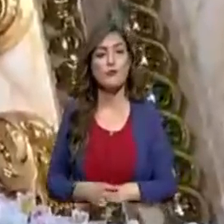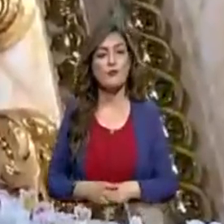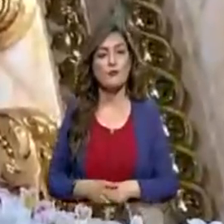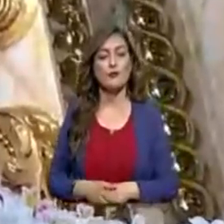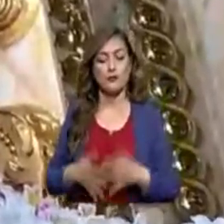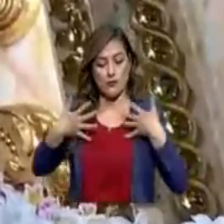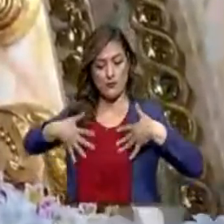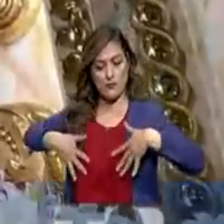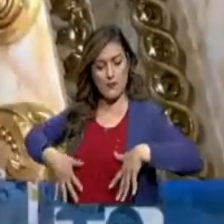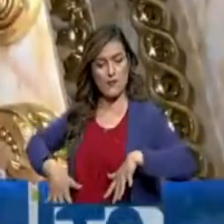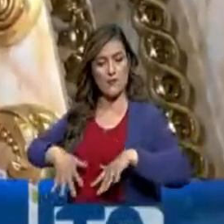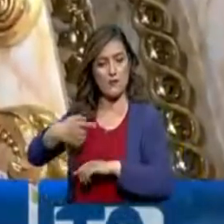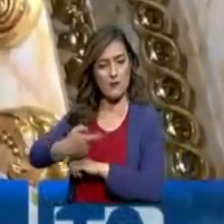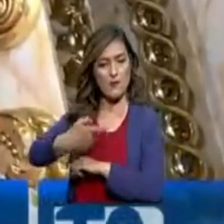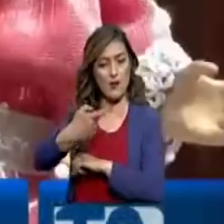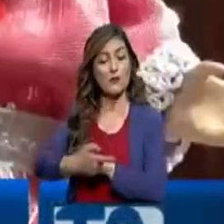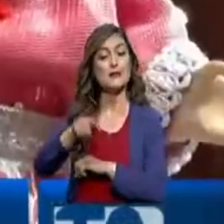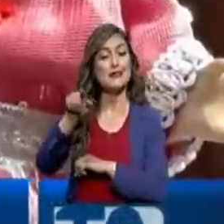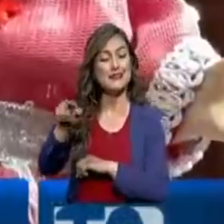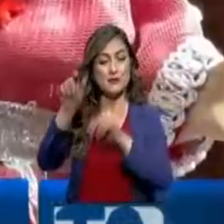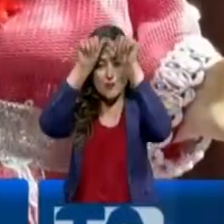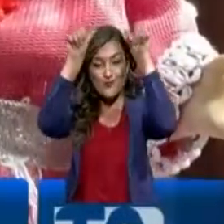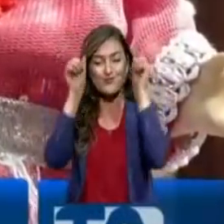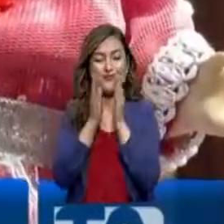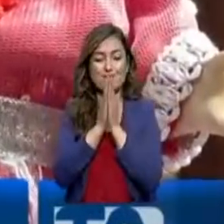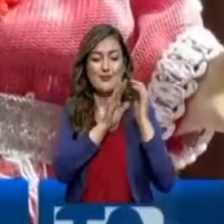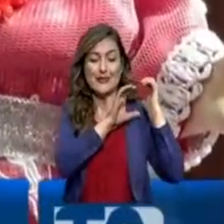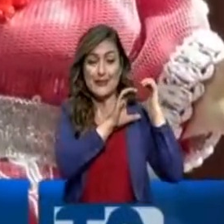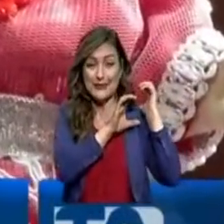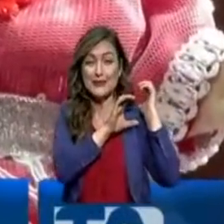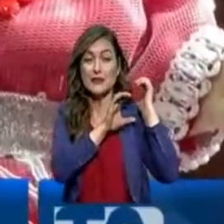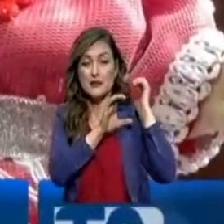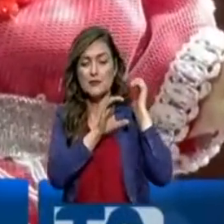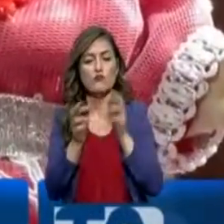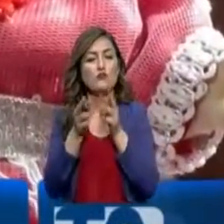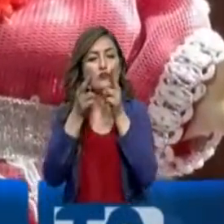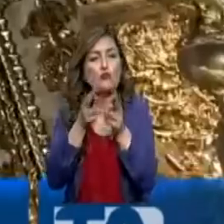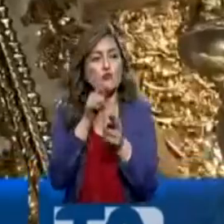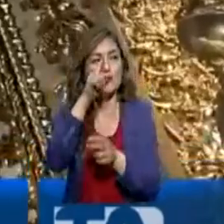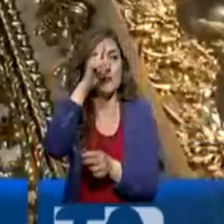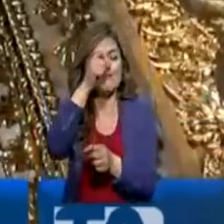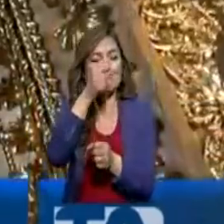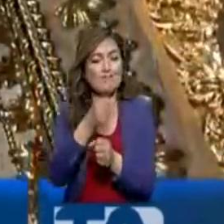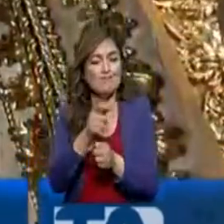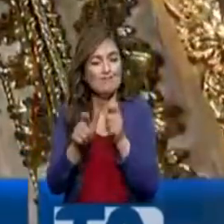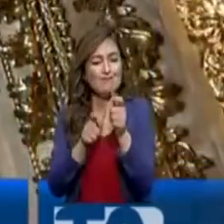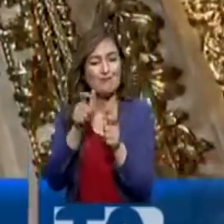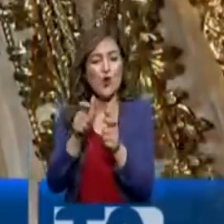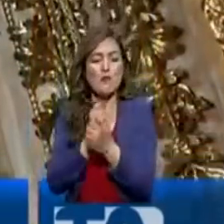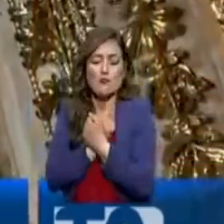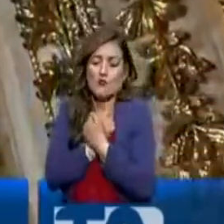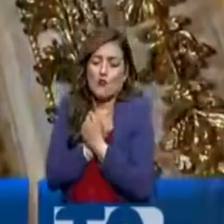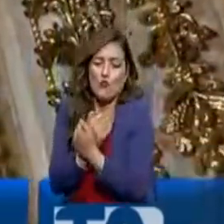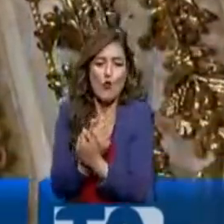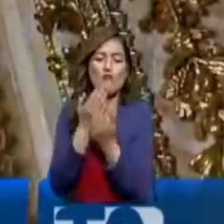hermosos ajuares que luce a diario la sagrada imagen de la Virgen del Cisne son obsequiados generalmente por los fieles devotos como una muestra de su amor